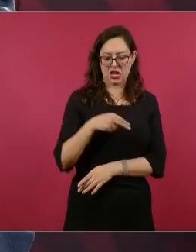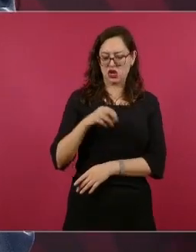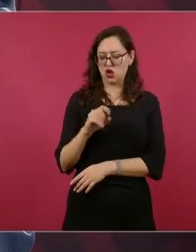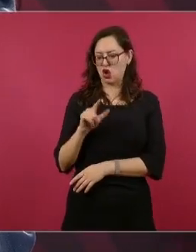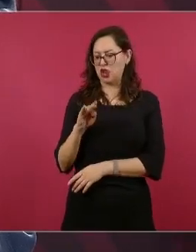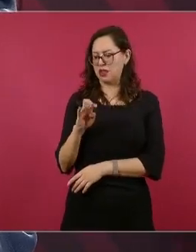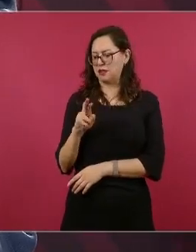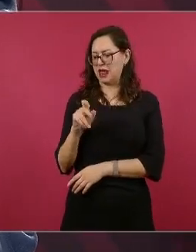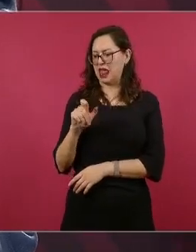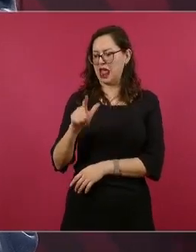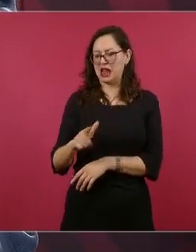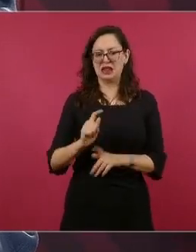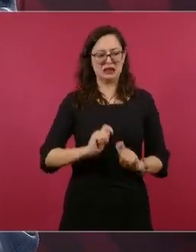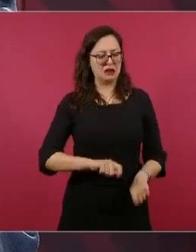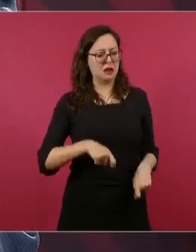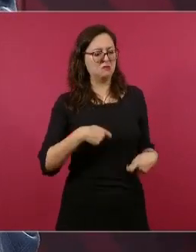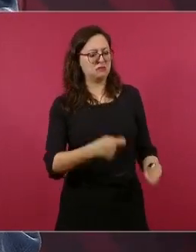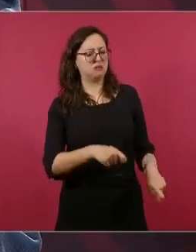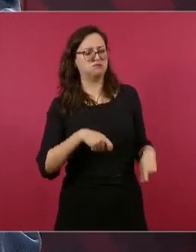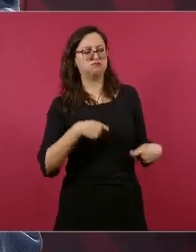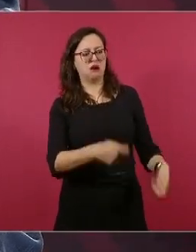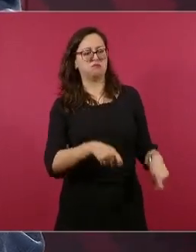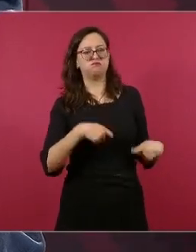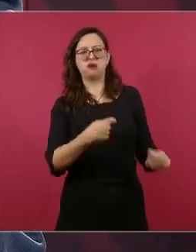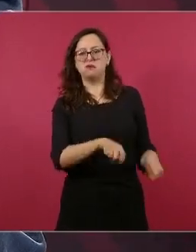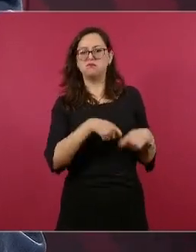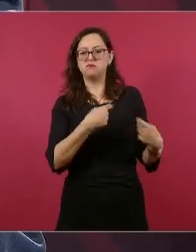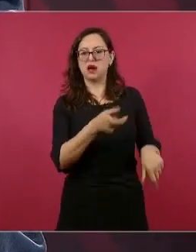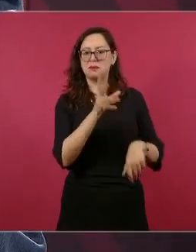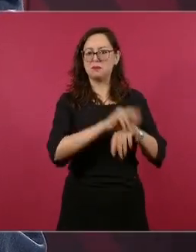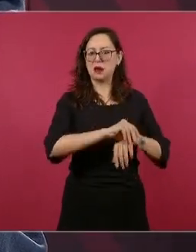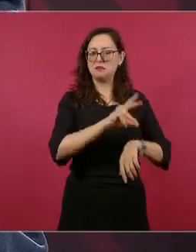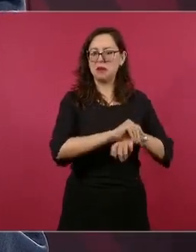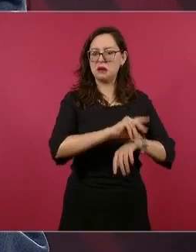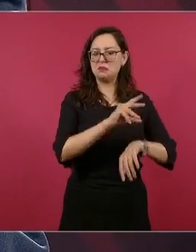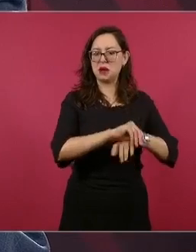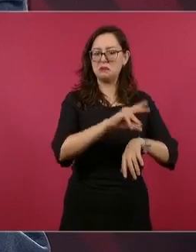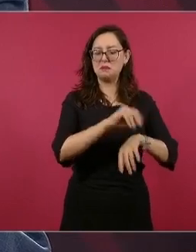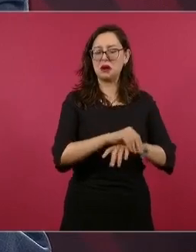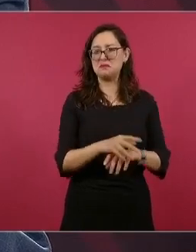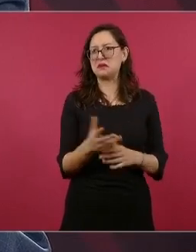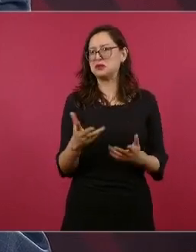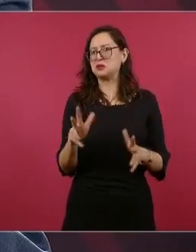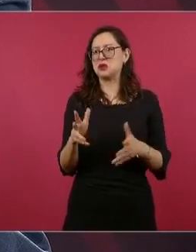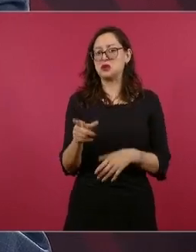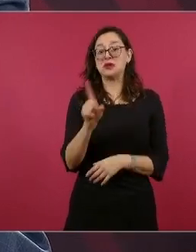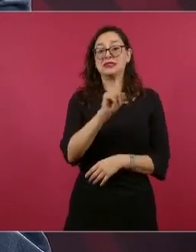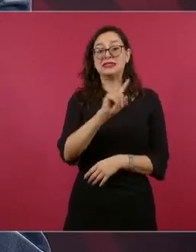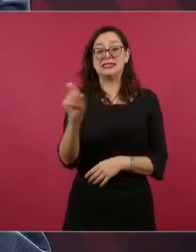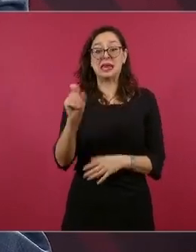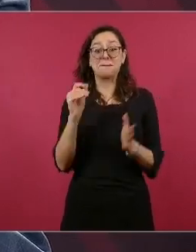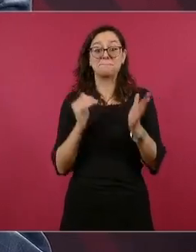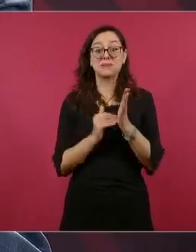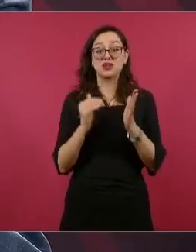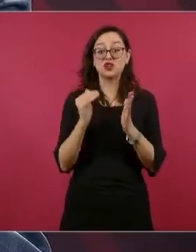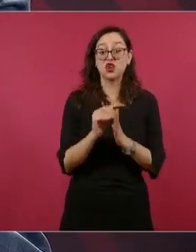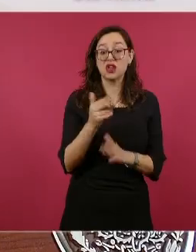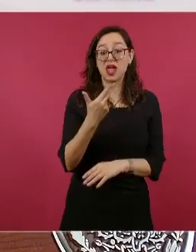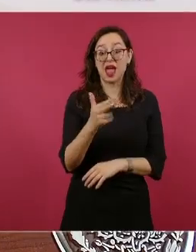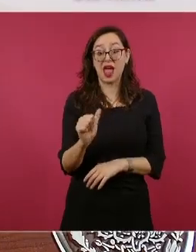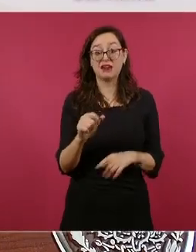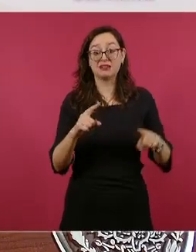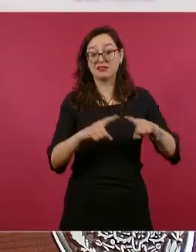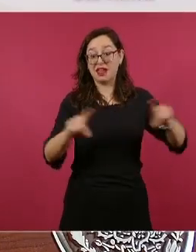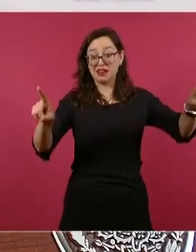alrededor de 100 millones de hectáreas para la explotación minera en el periodo neoliberal en